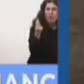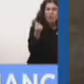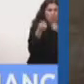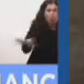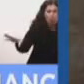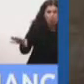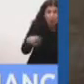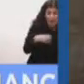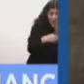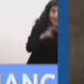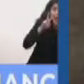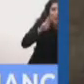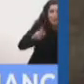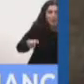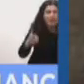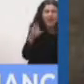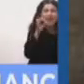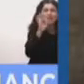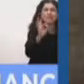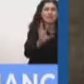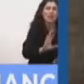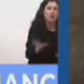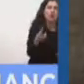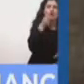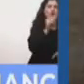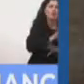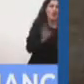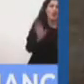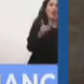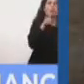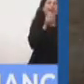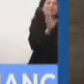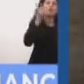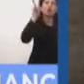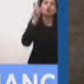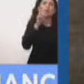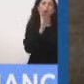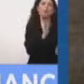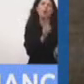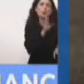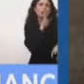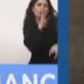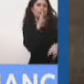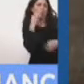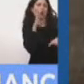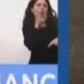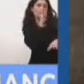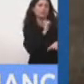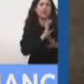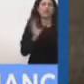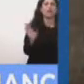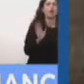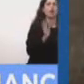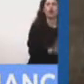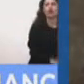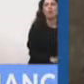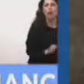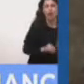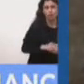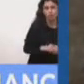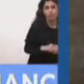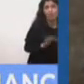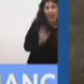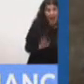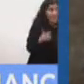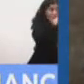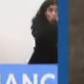vez, dio empate. Se vota por segunda vez para ver si alguno de los senadores ratifica o rectifica alguno de sus votos. Si no, vuelve